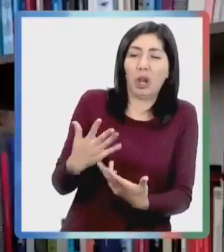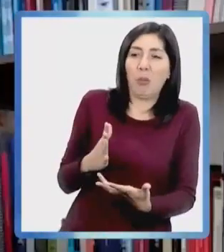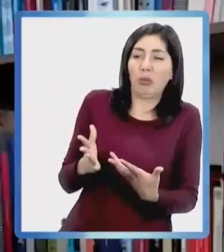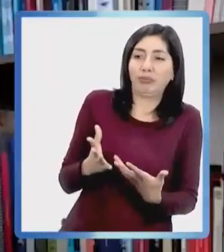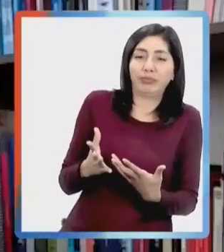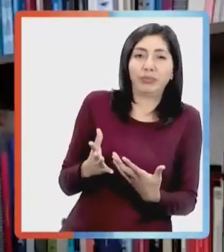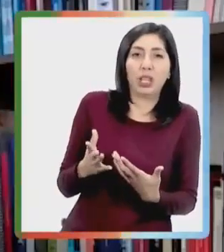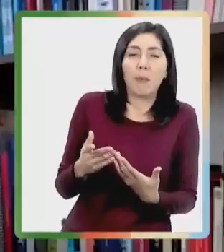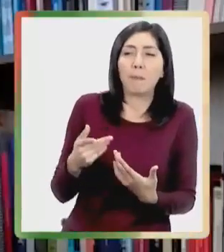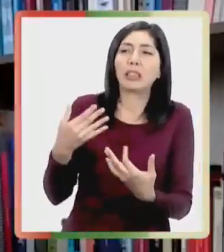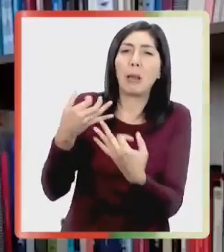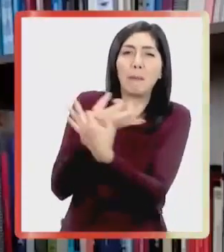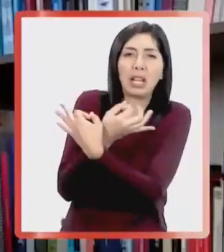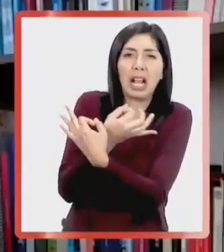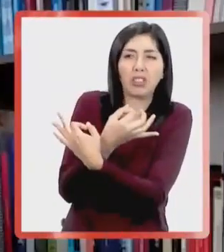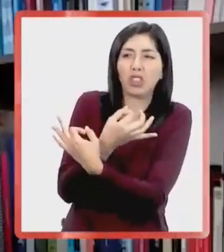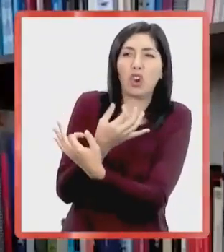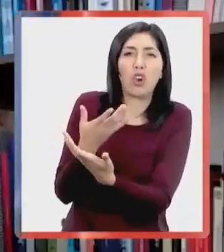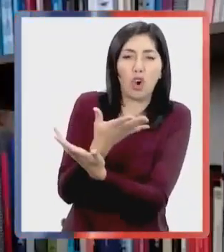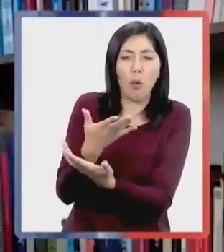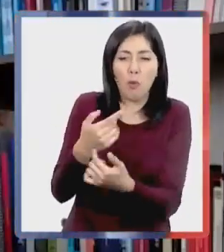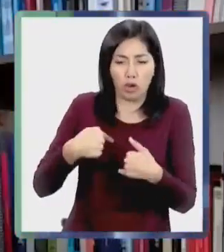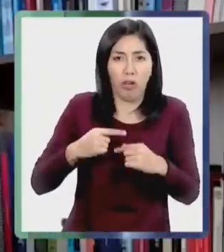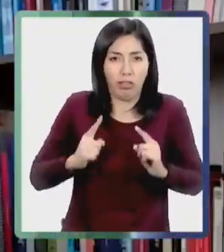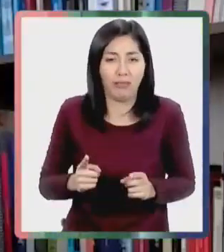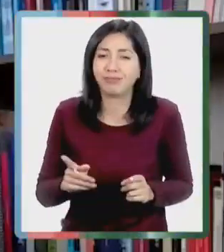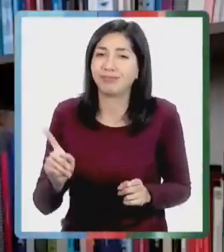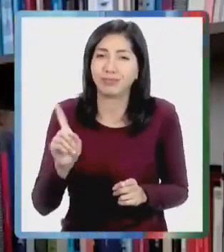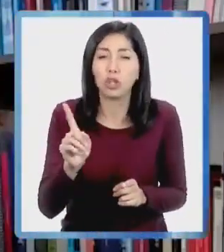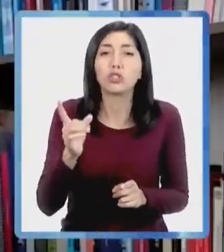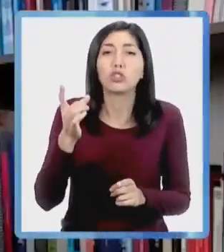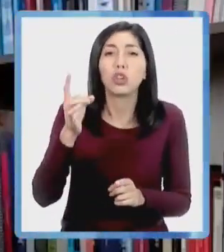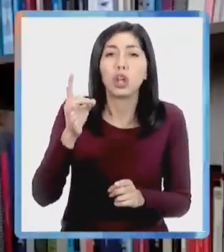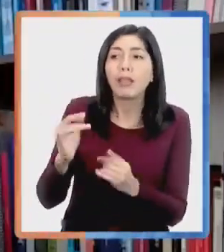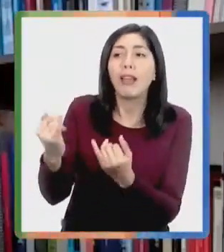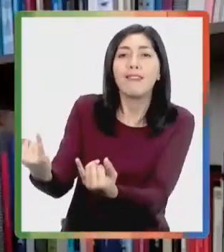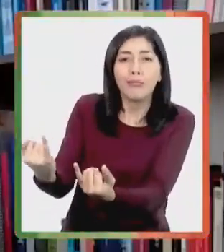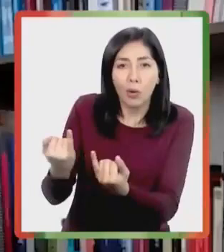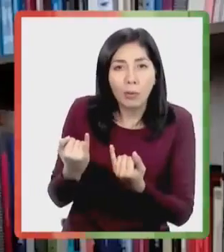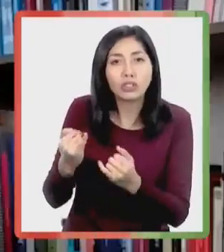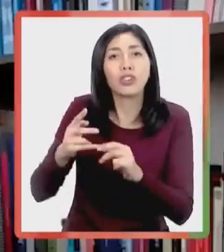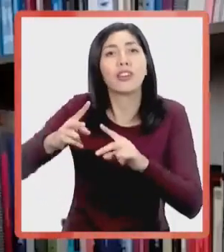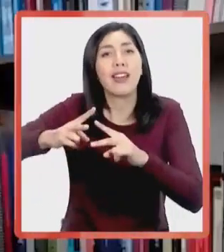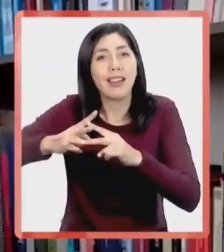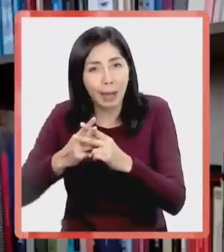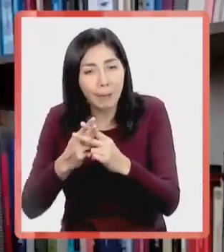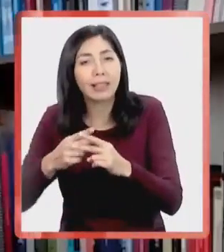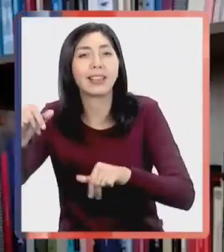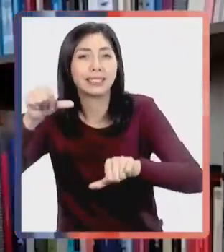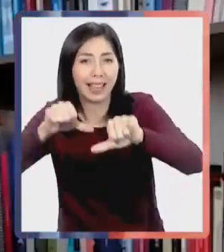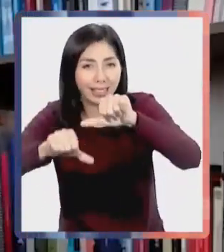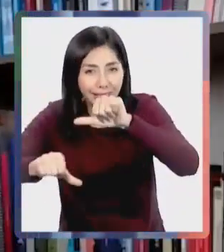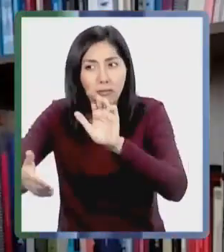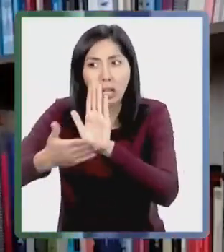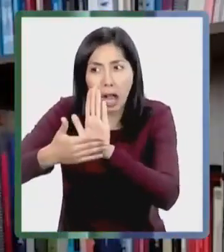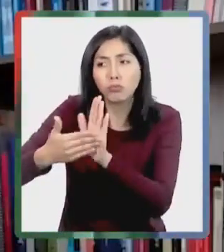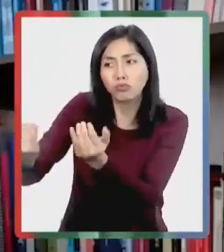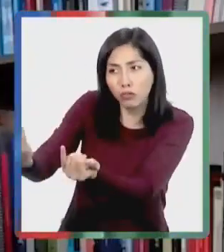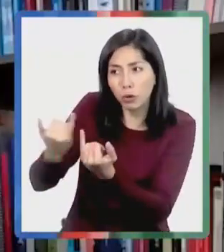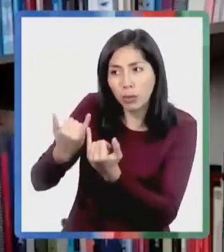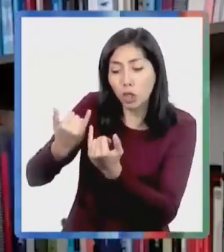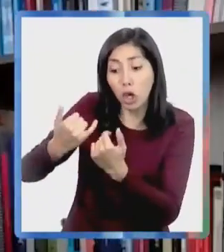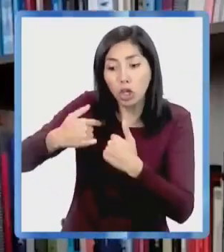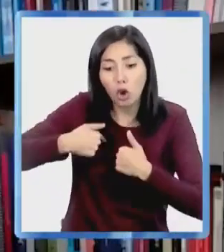que me están transmitiendo cómo vivir mi sexualidad, y no solo que me están transmitiendo herramientas científicas para